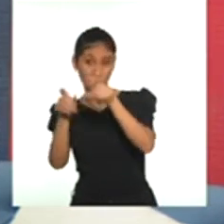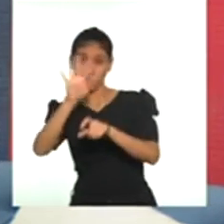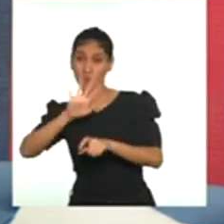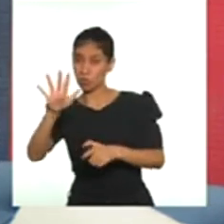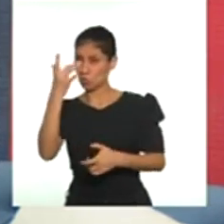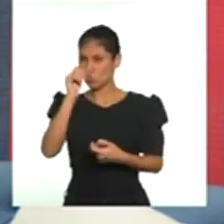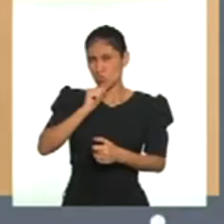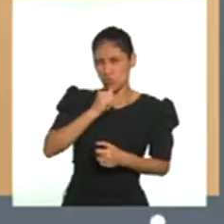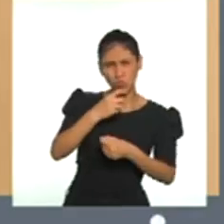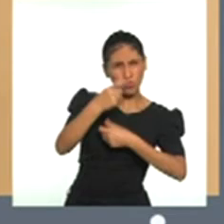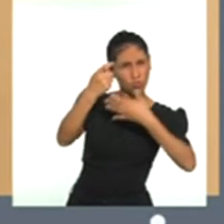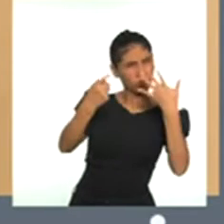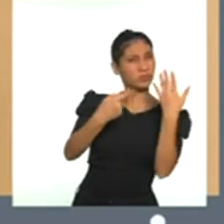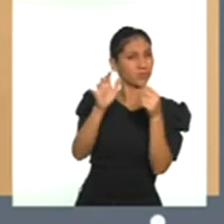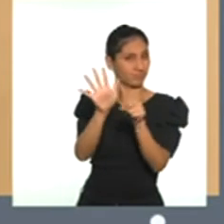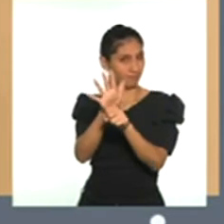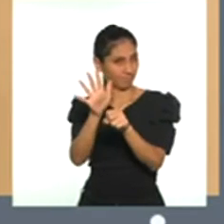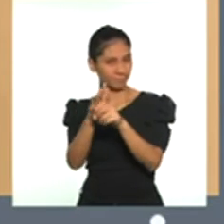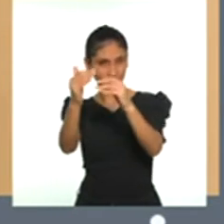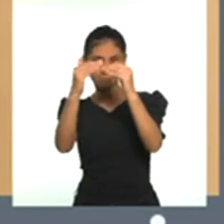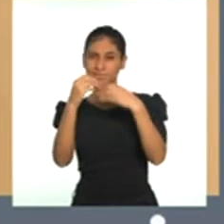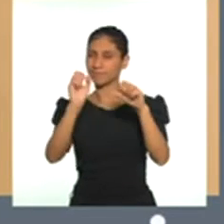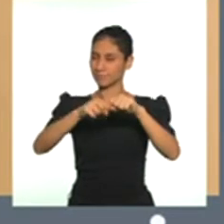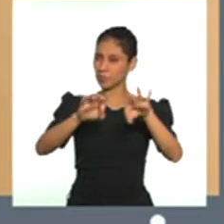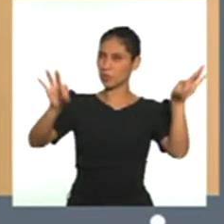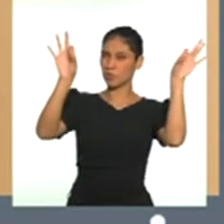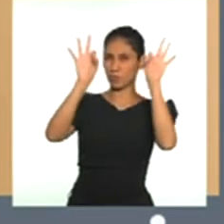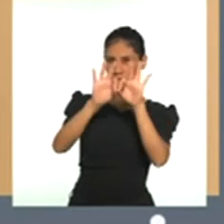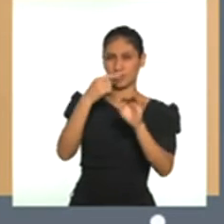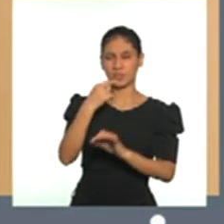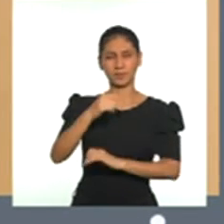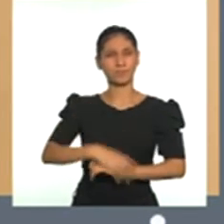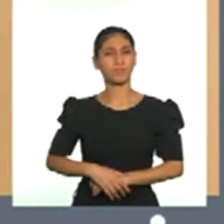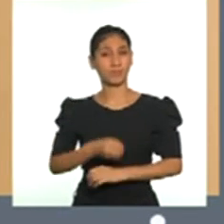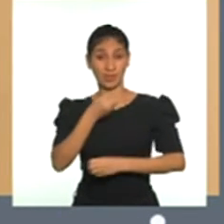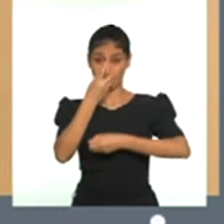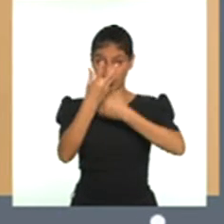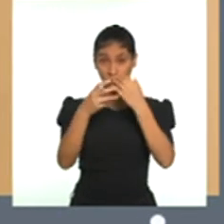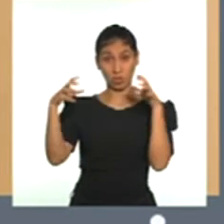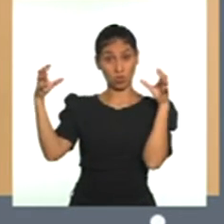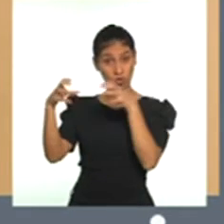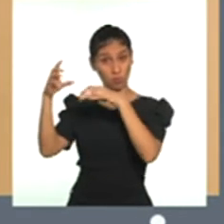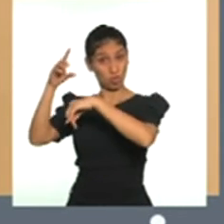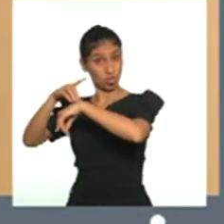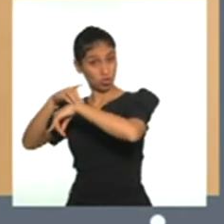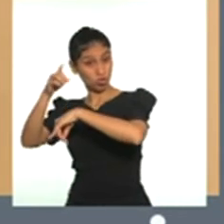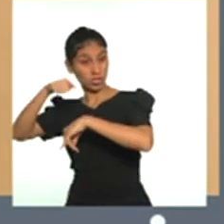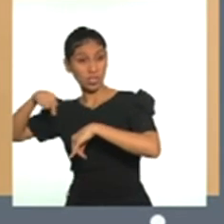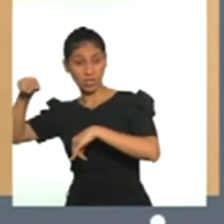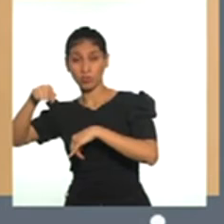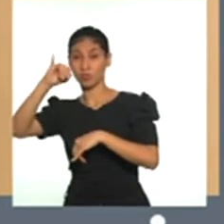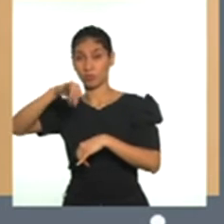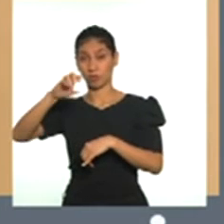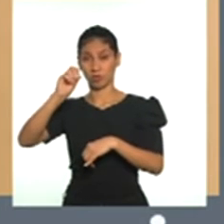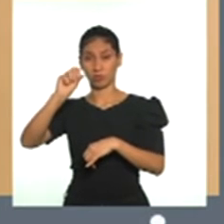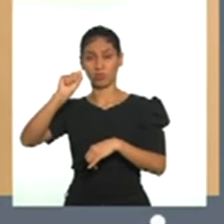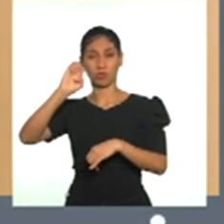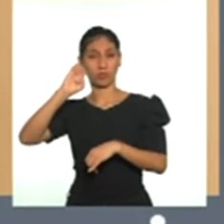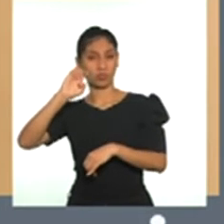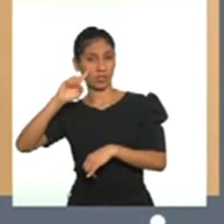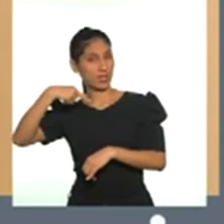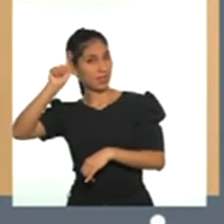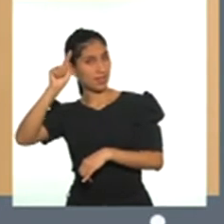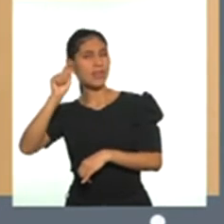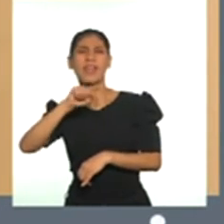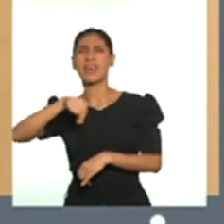forma complementaria. Muy importante lo que mencionas, Brigitte. Les cuento que en opinión de los médicos José Mejía y otros,